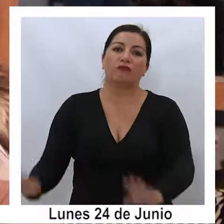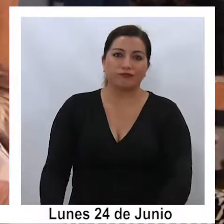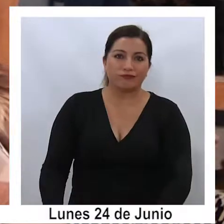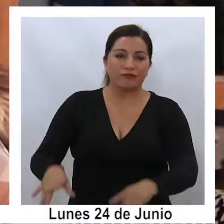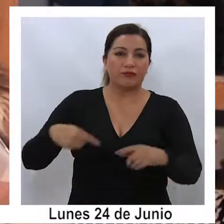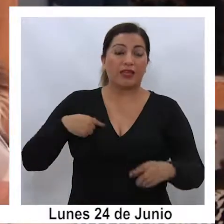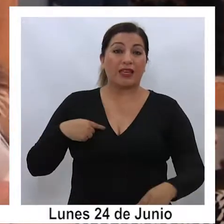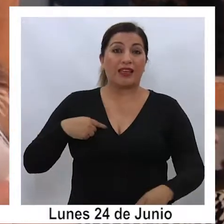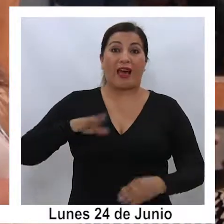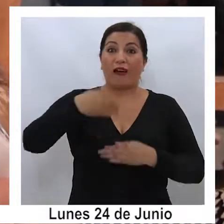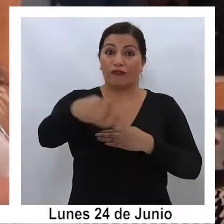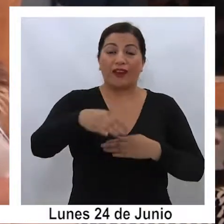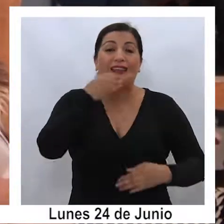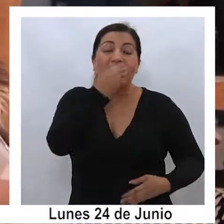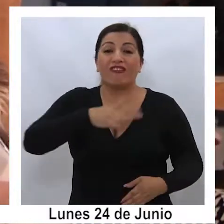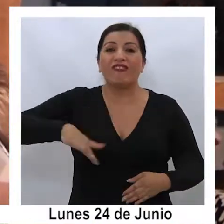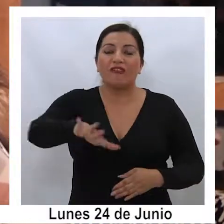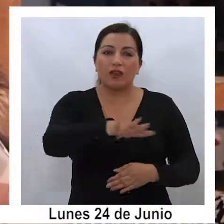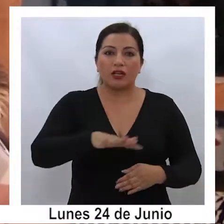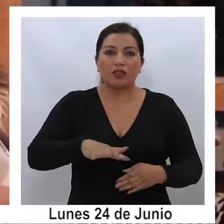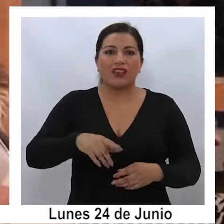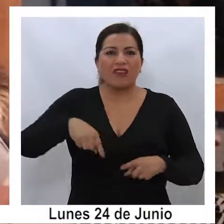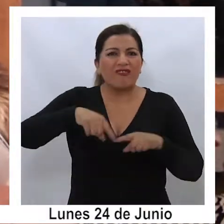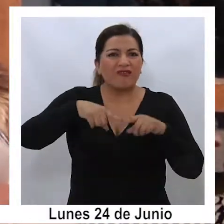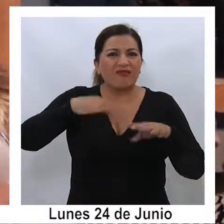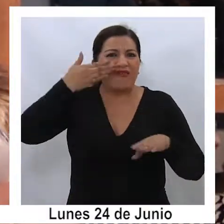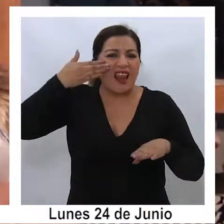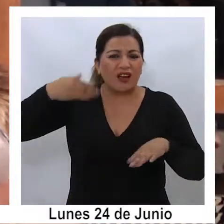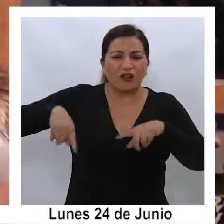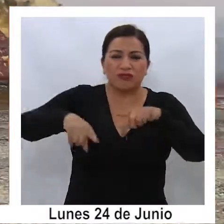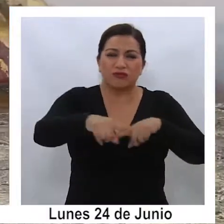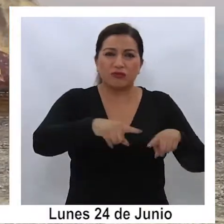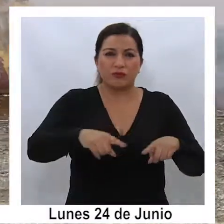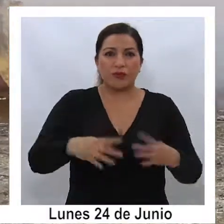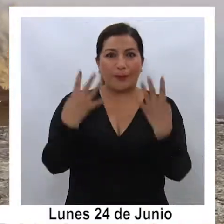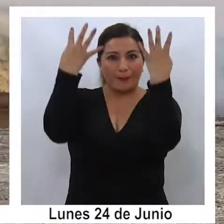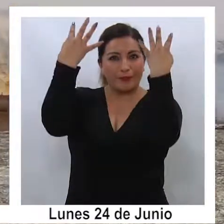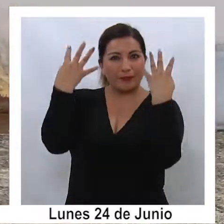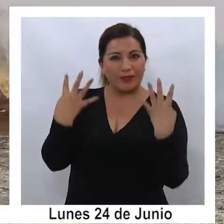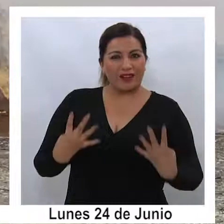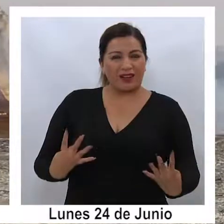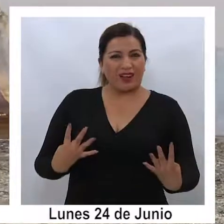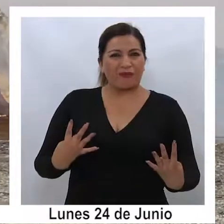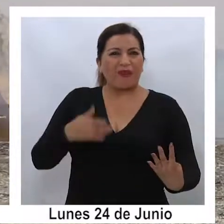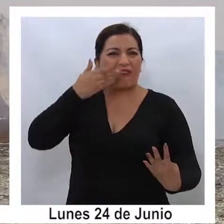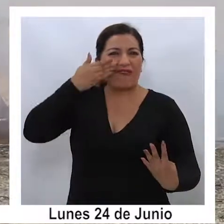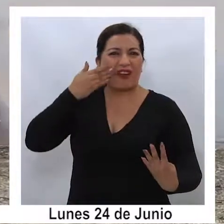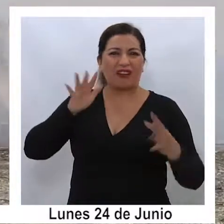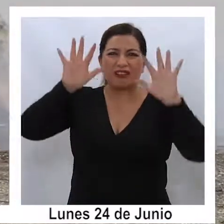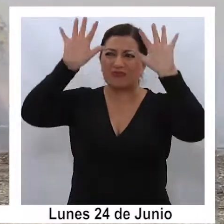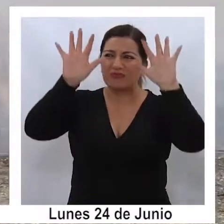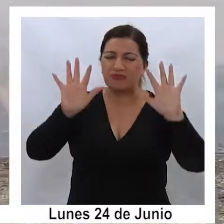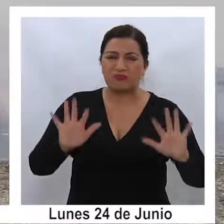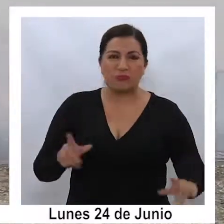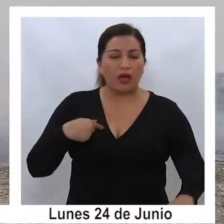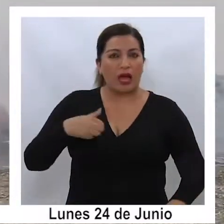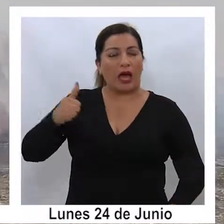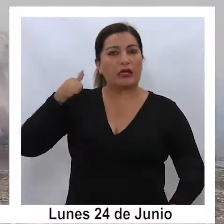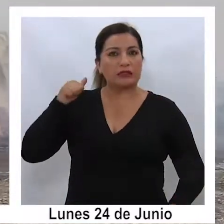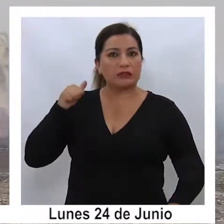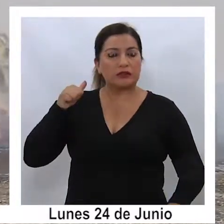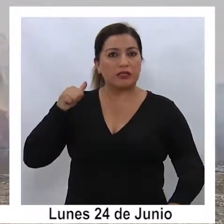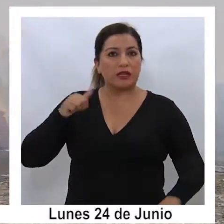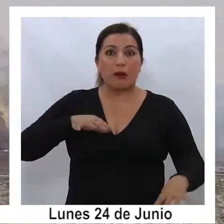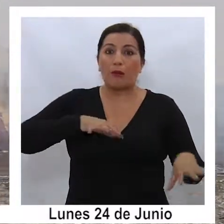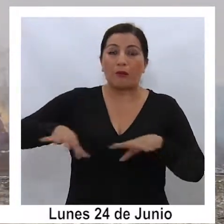jardín, hay partículas blancas. Mi reja corrió una sustancia blanca cuando ayer yo tomé